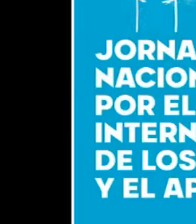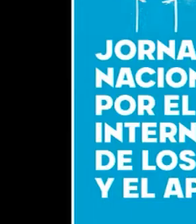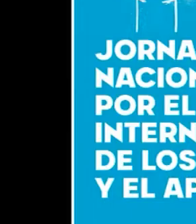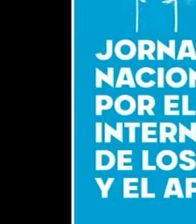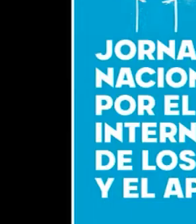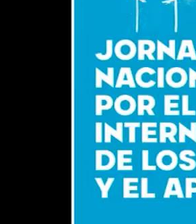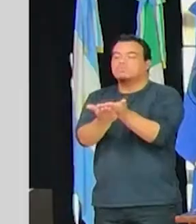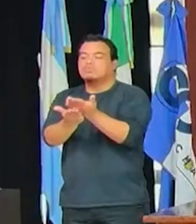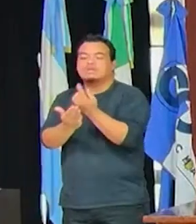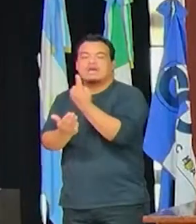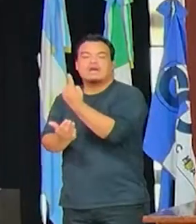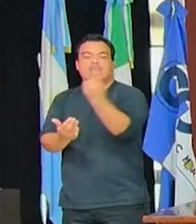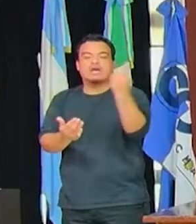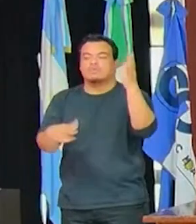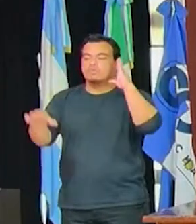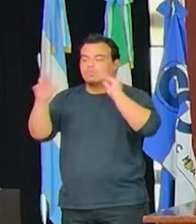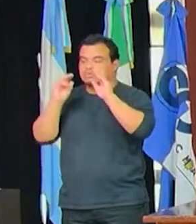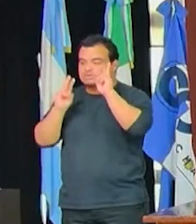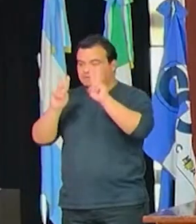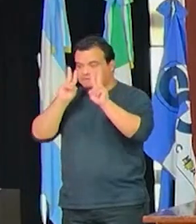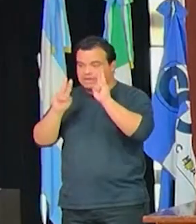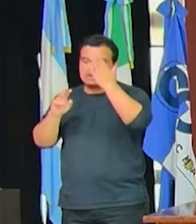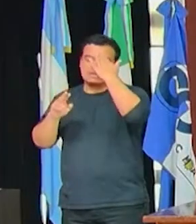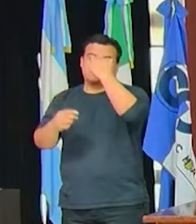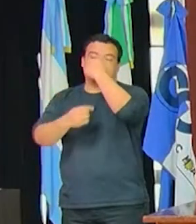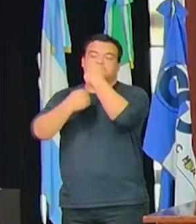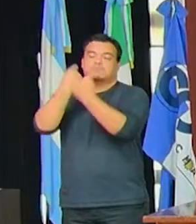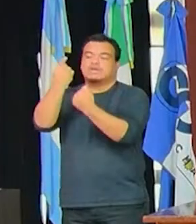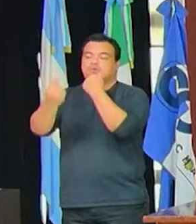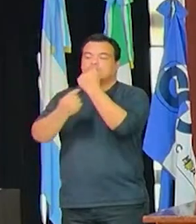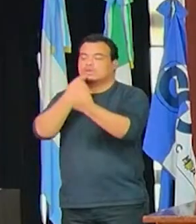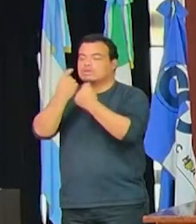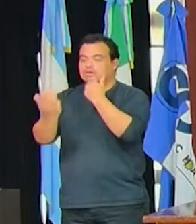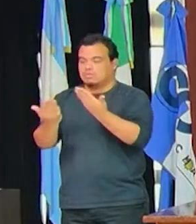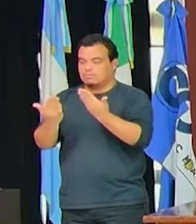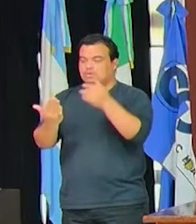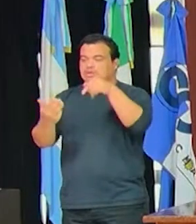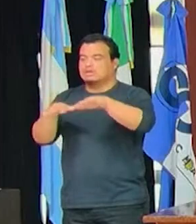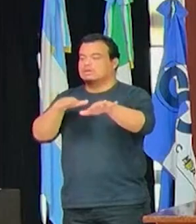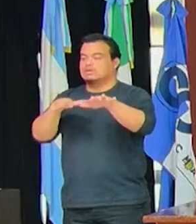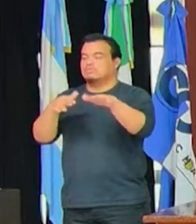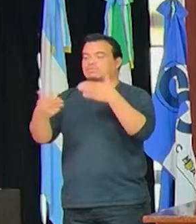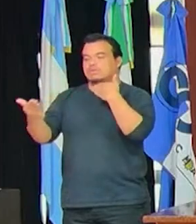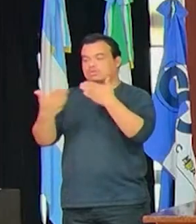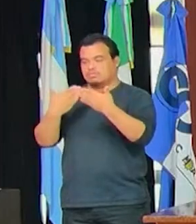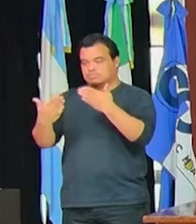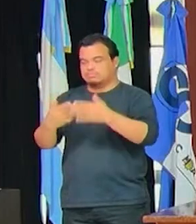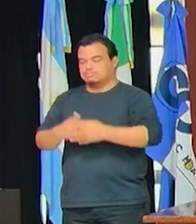escuchar con mucha atención y luego participar activamente de esta charla que seguramente va a ser muy buena para